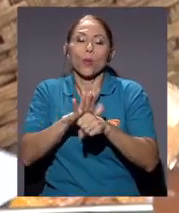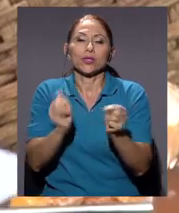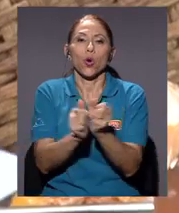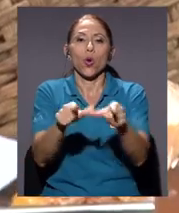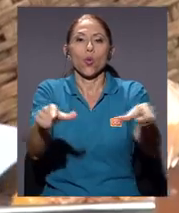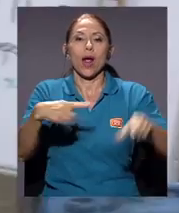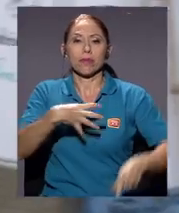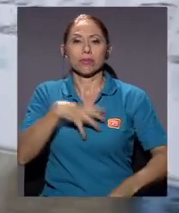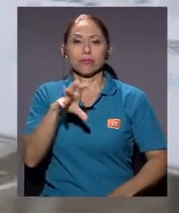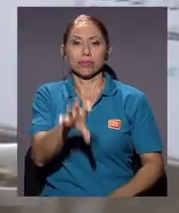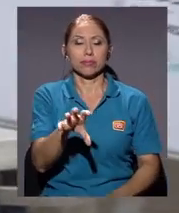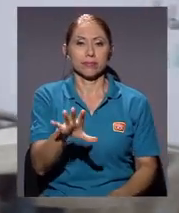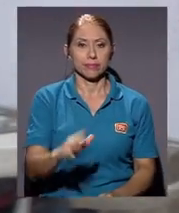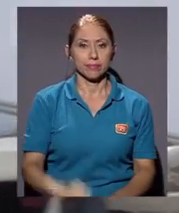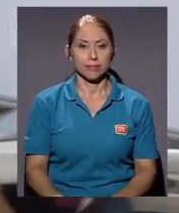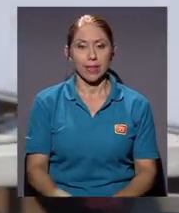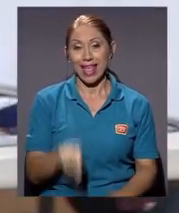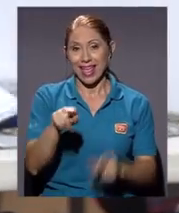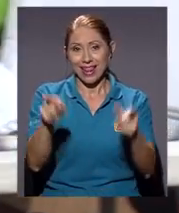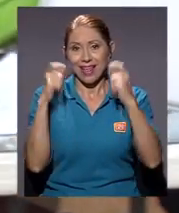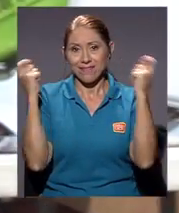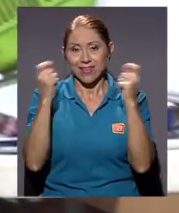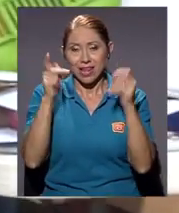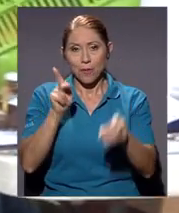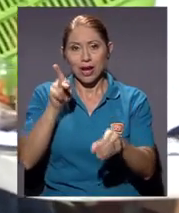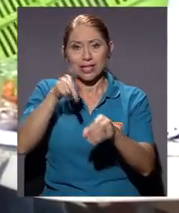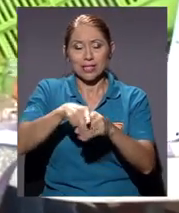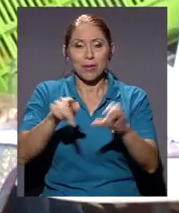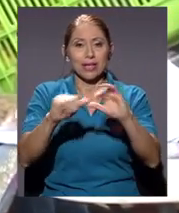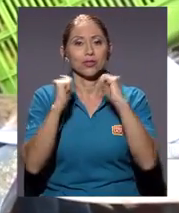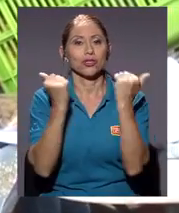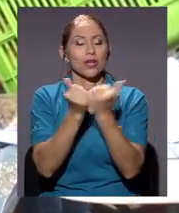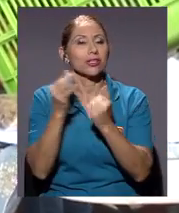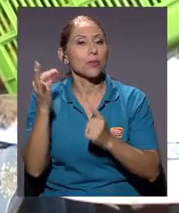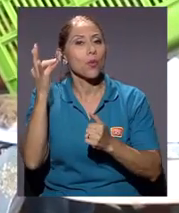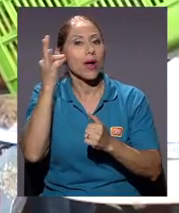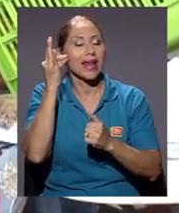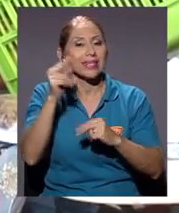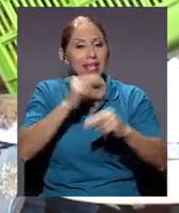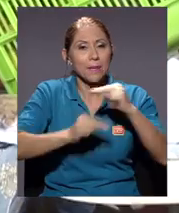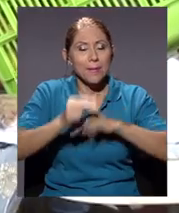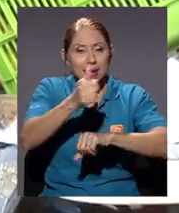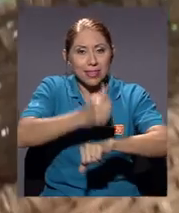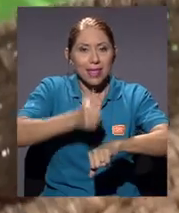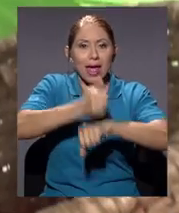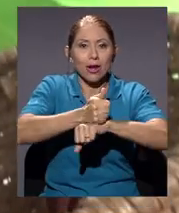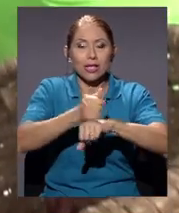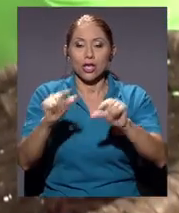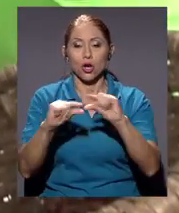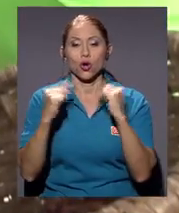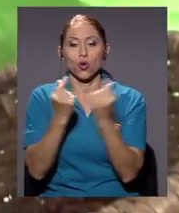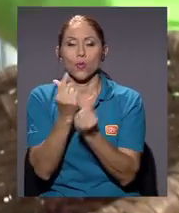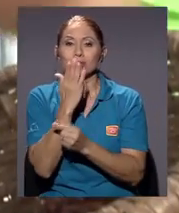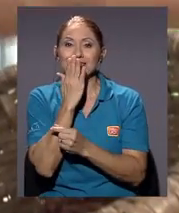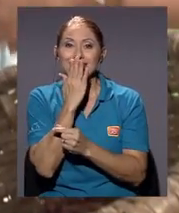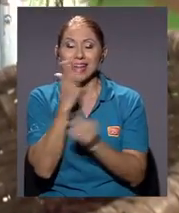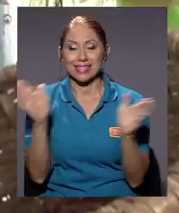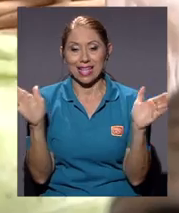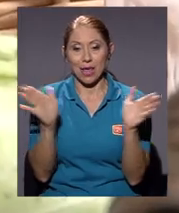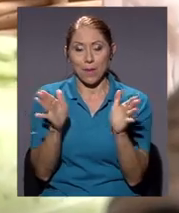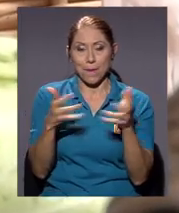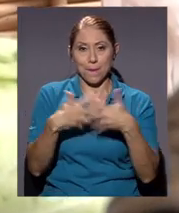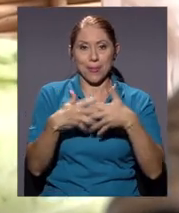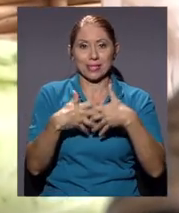territorio. En la feria participan asociaciones de mujeres emprendedoras, grupos indígenas y microempresas de